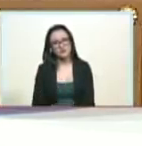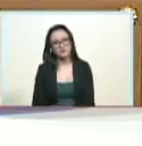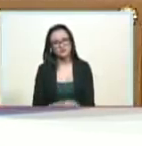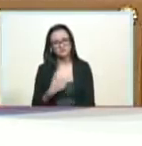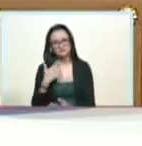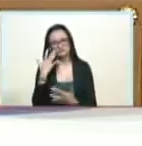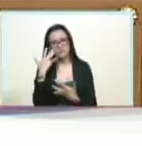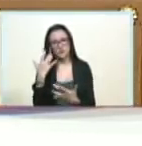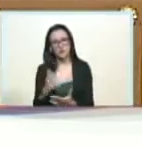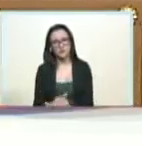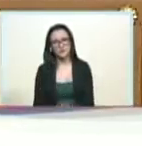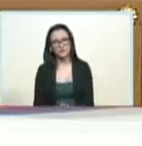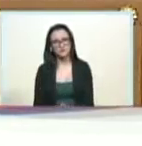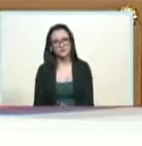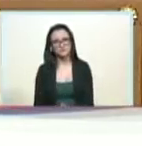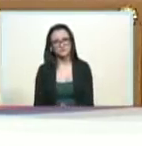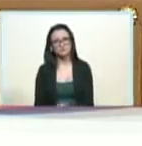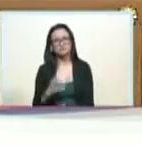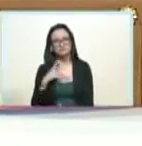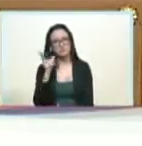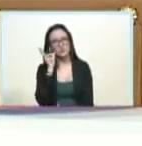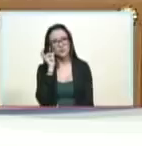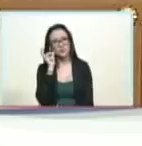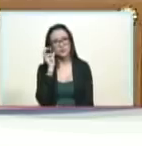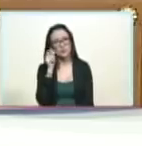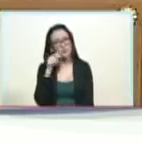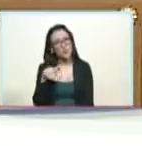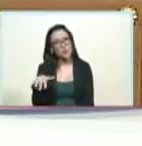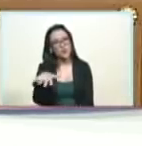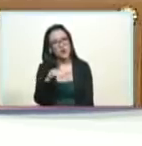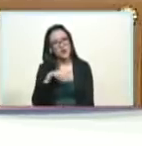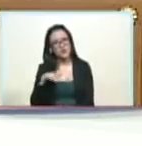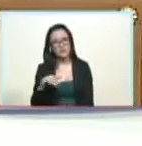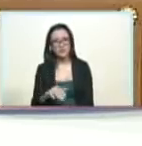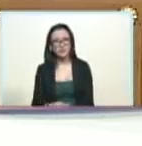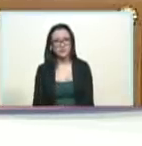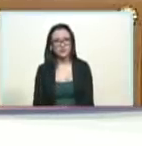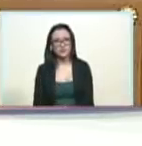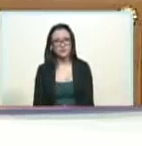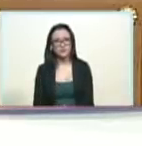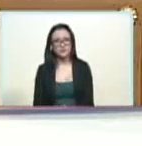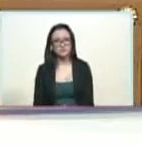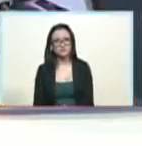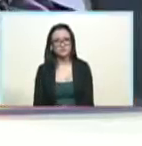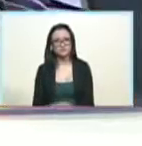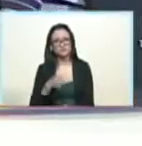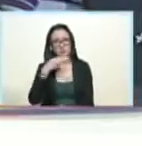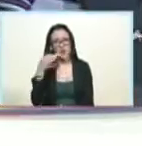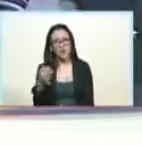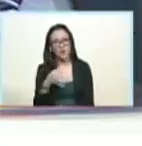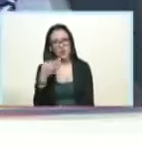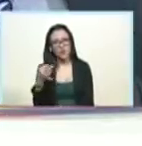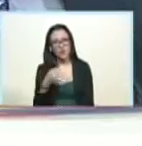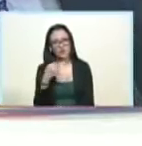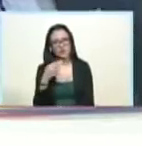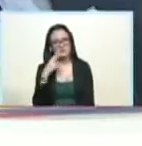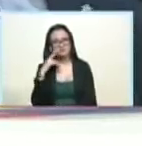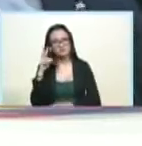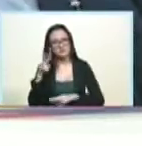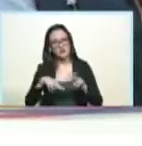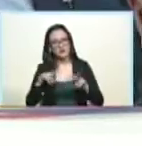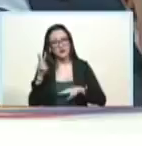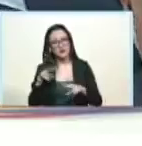pude ver y pude escuchar a un pueblo. Sus palabras, sus miradas,